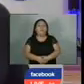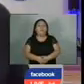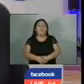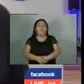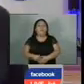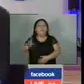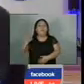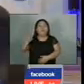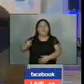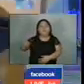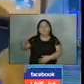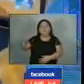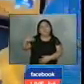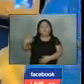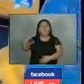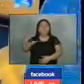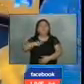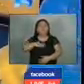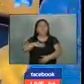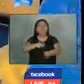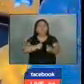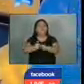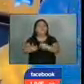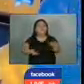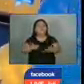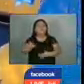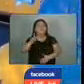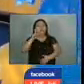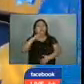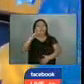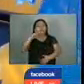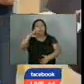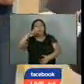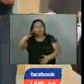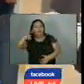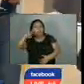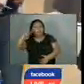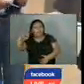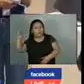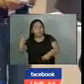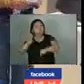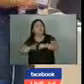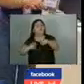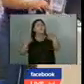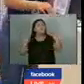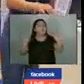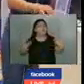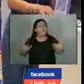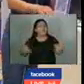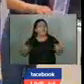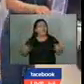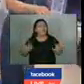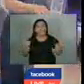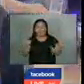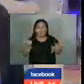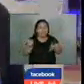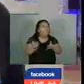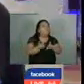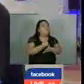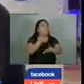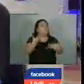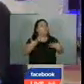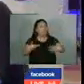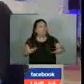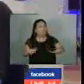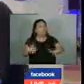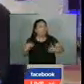El año pasado pues superamos la barrera de venta de los $100 millones. Hemos multiplicado nuestro capital